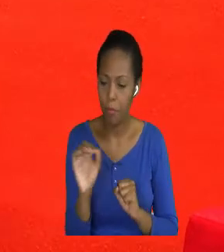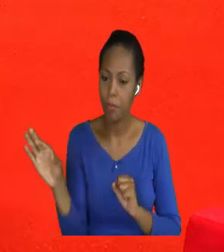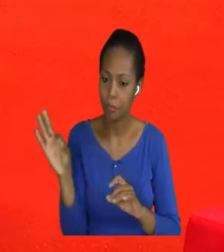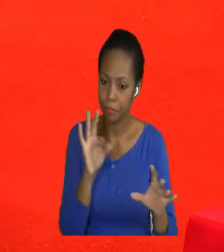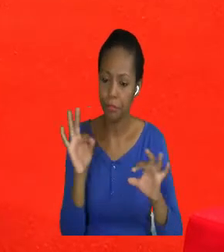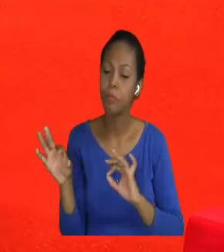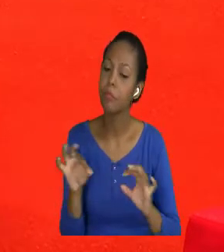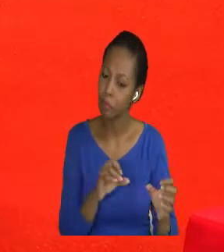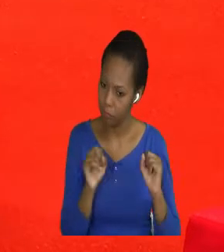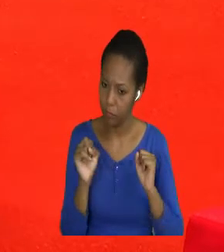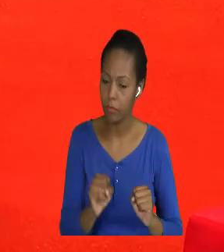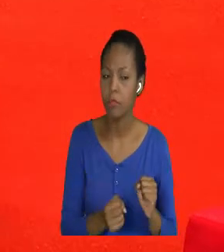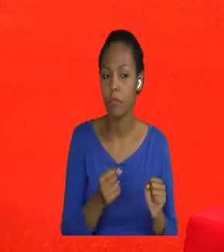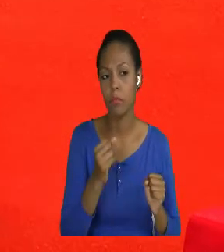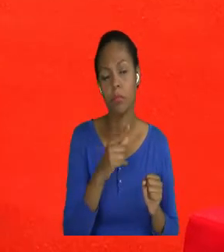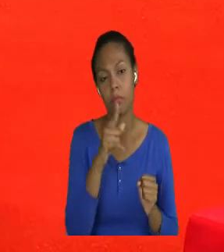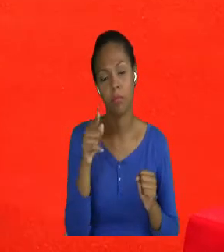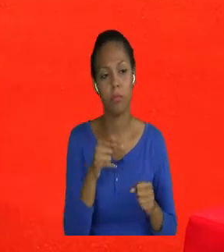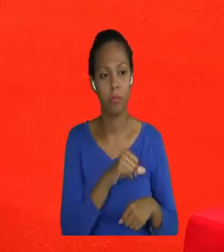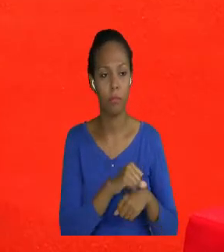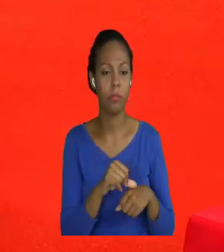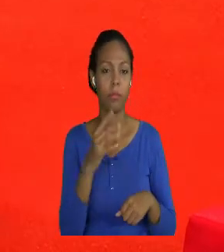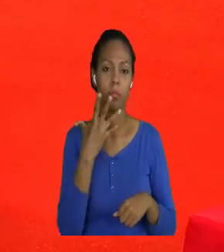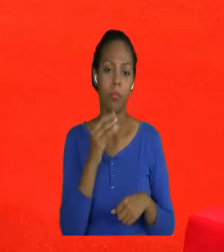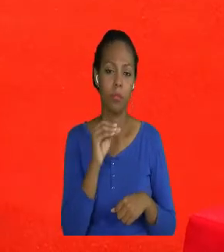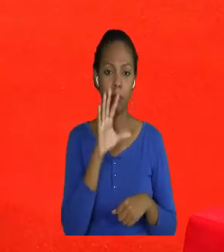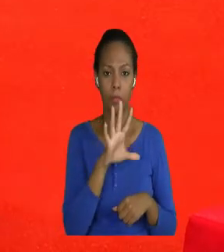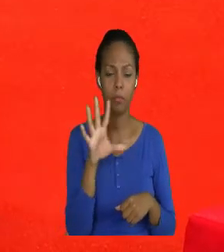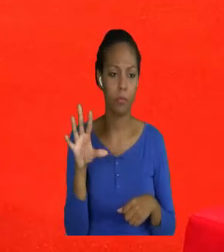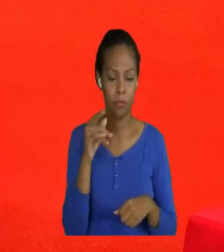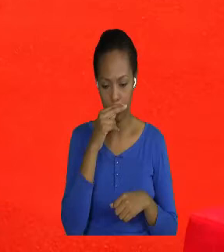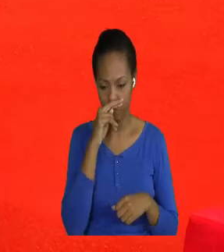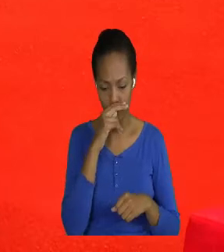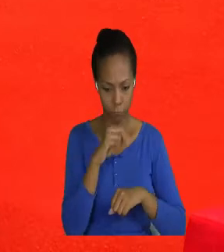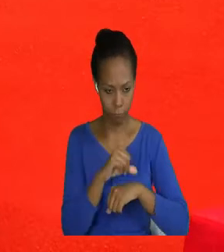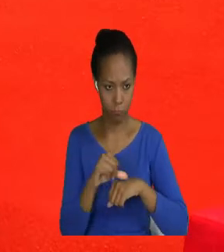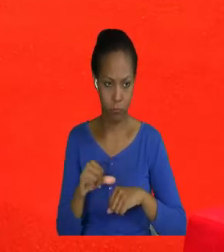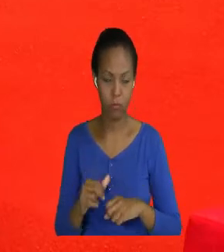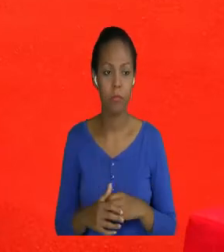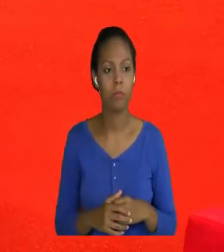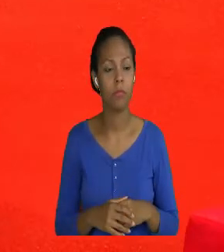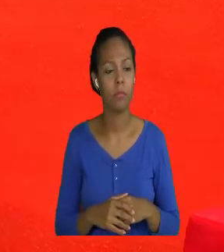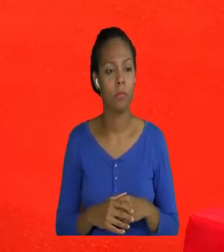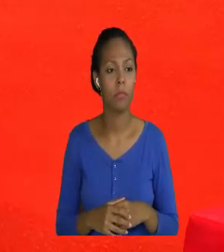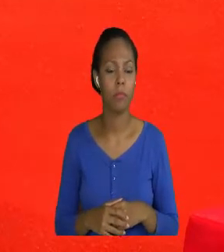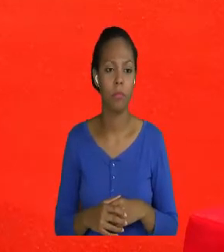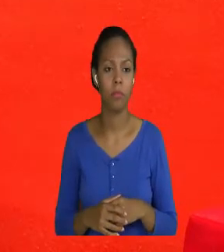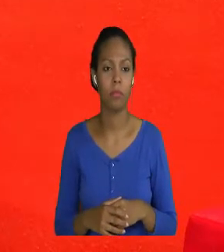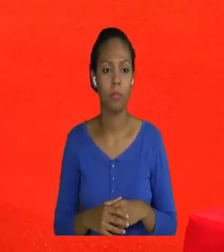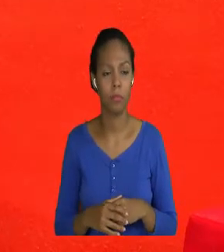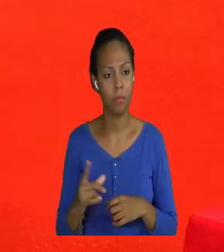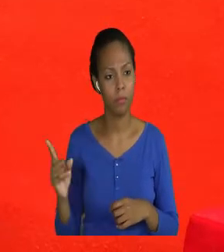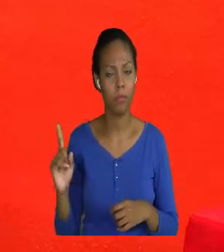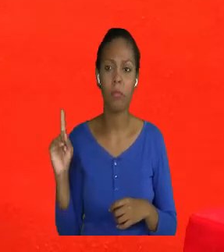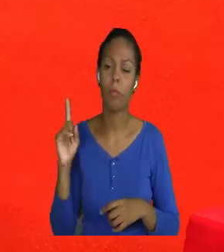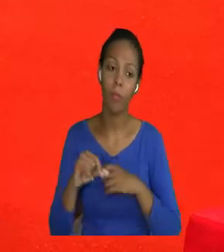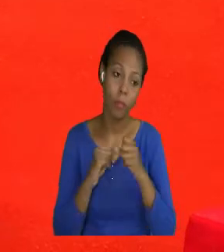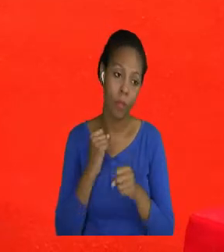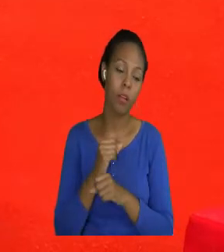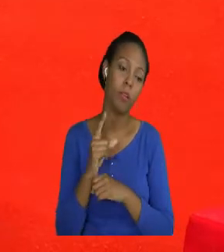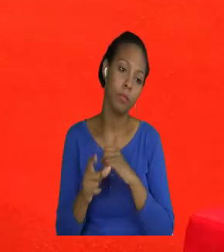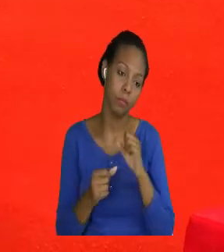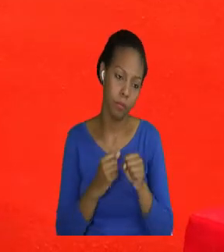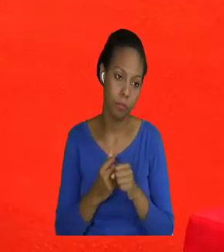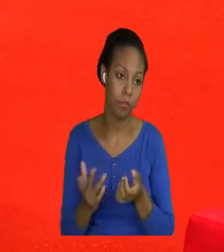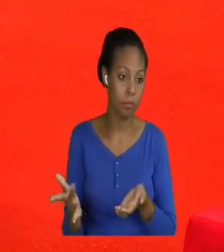cirugía 50-55. Hay que aprovechar ese tiempo, y porque ellos vienen es cada año y no sabemos si el año